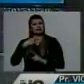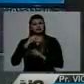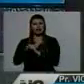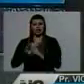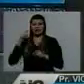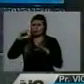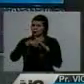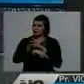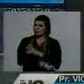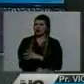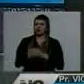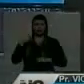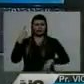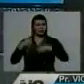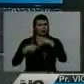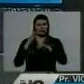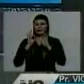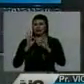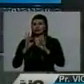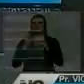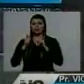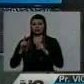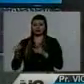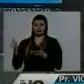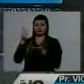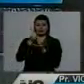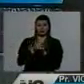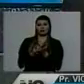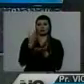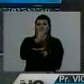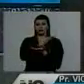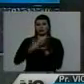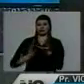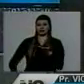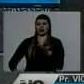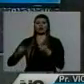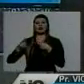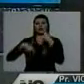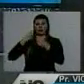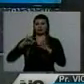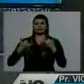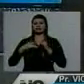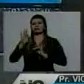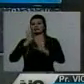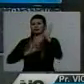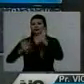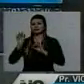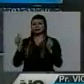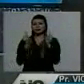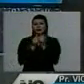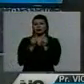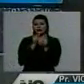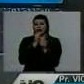cambios en nuestro país. Después de haber asumido la presidencia, después de haber nombrado los principales colaboradores,